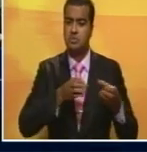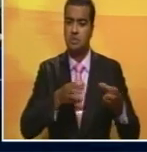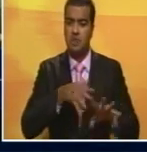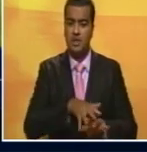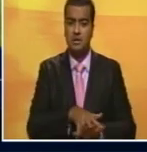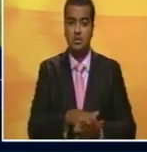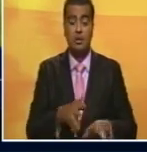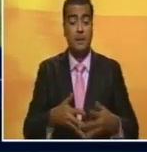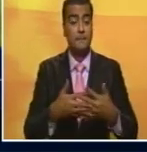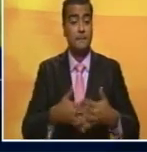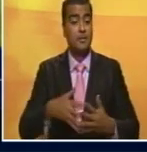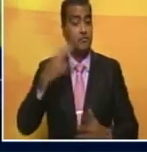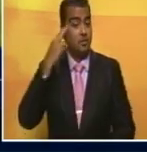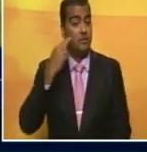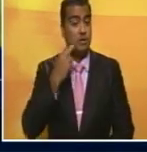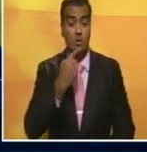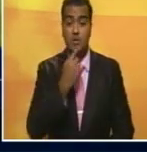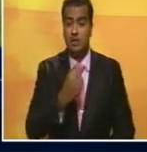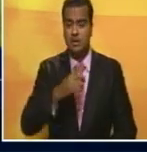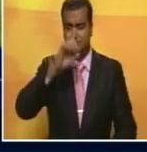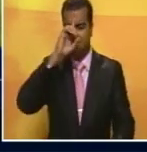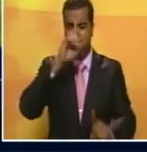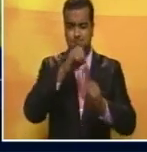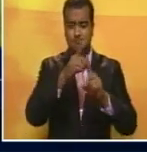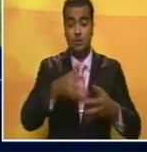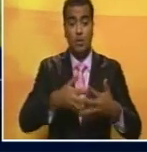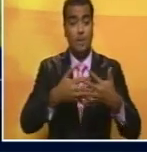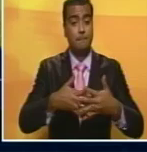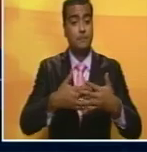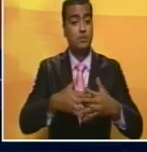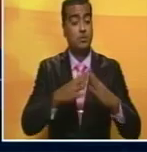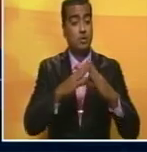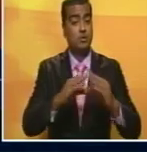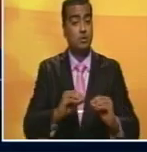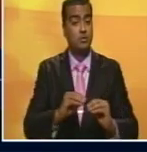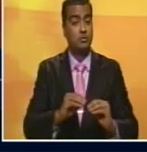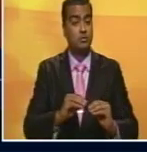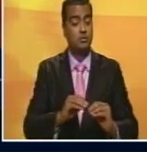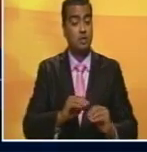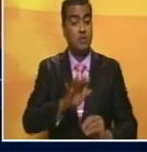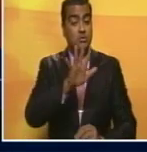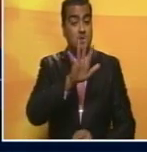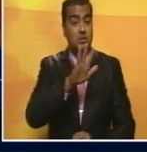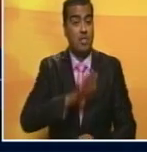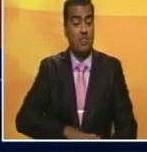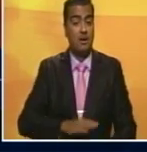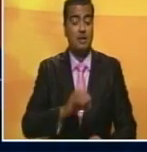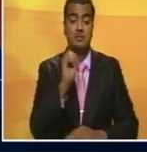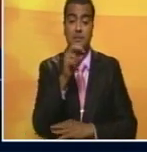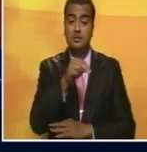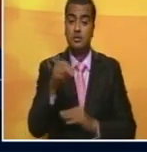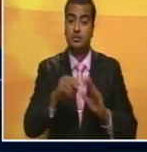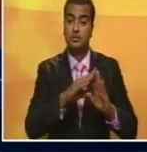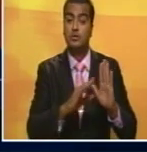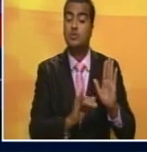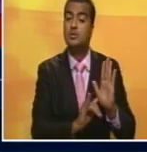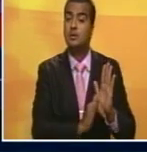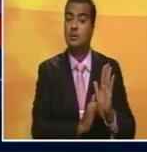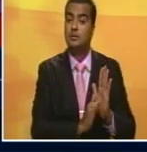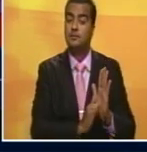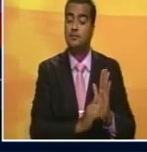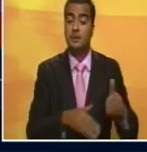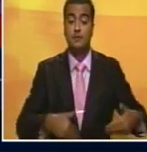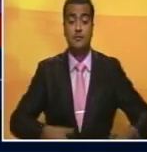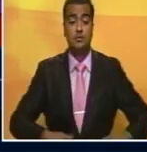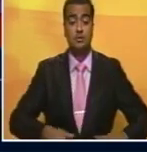Integración Empresarial Bolivariano afirmó que el reto de los empresarios y sobre todo de los 5 que están en la Asamblea Nacional Constituyente es